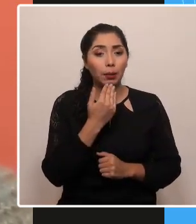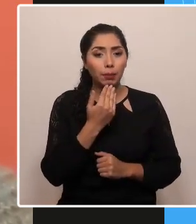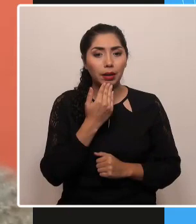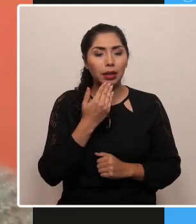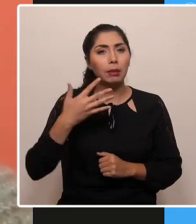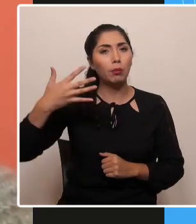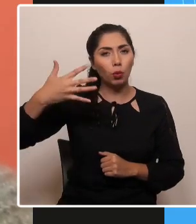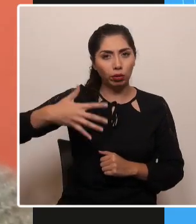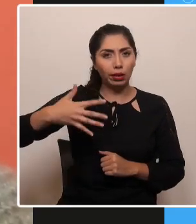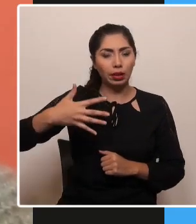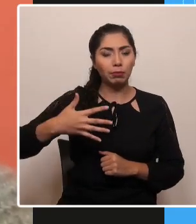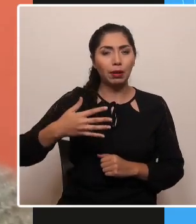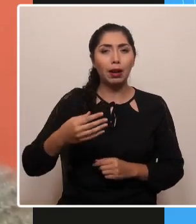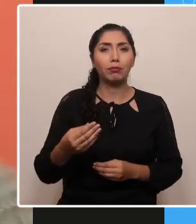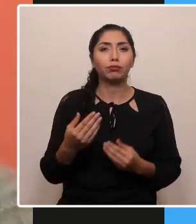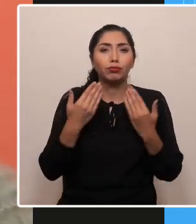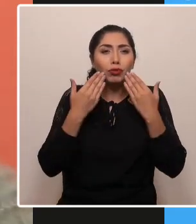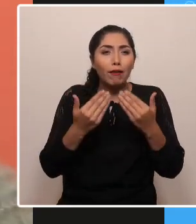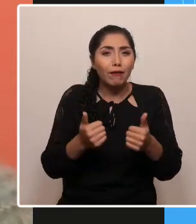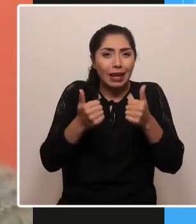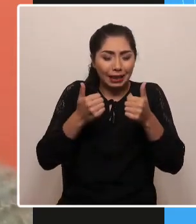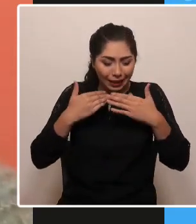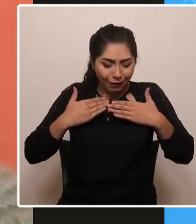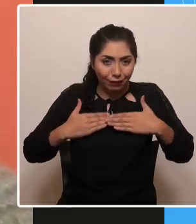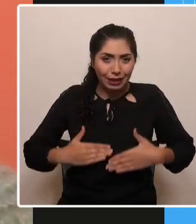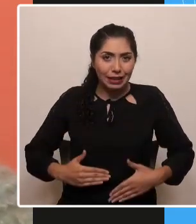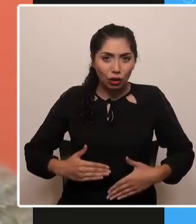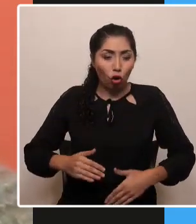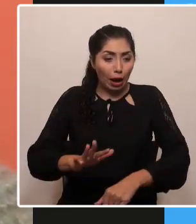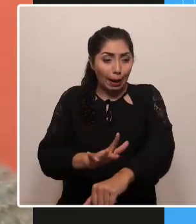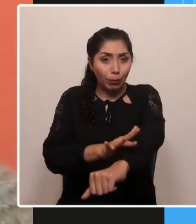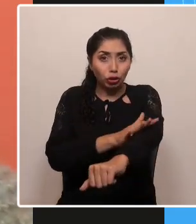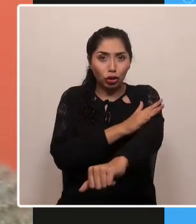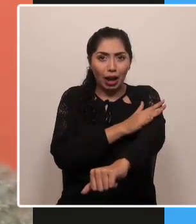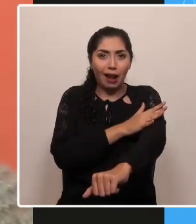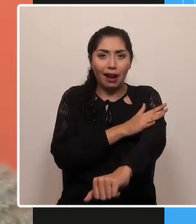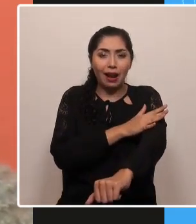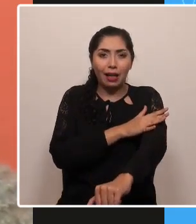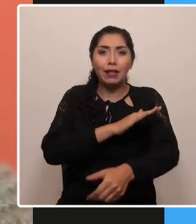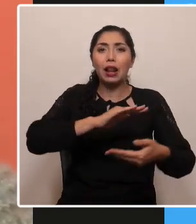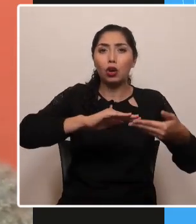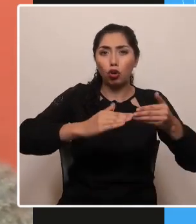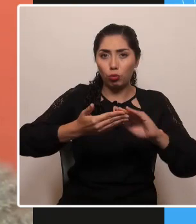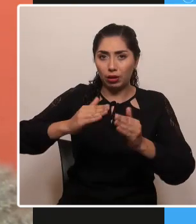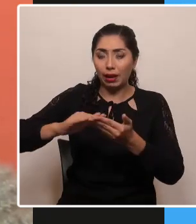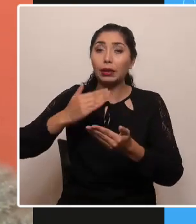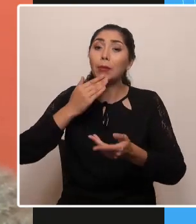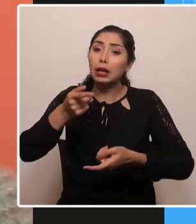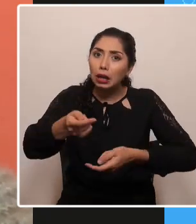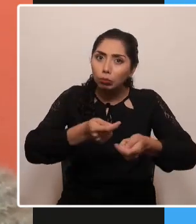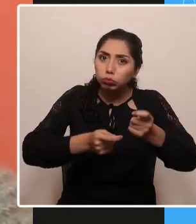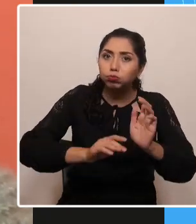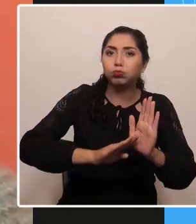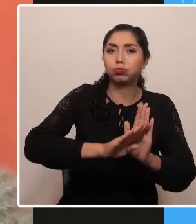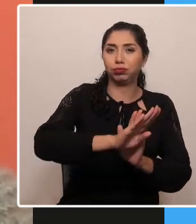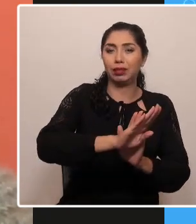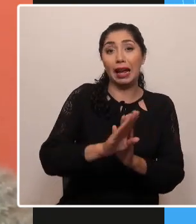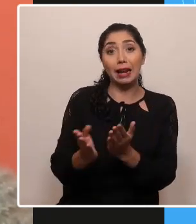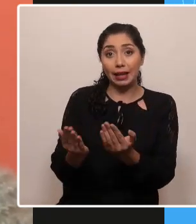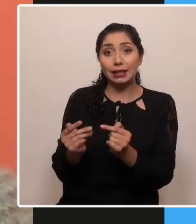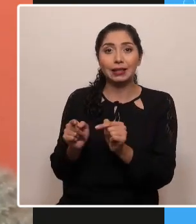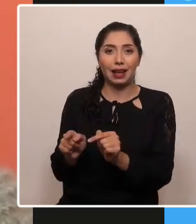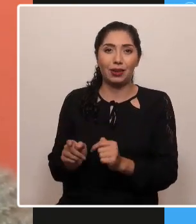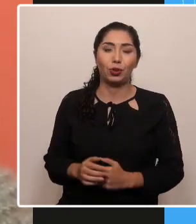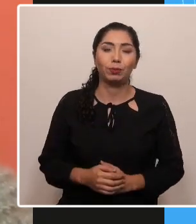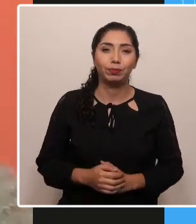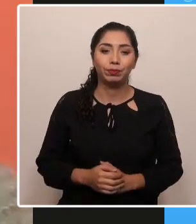indispensable para el bienestar físico y emocional de la comunidad y el funcionamiento, por cierto, de la economía en su conjunto.